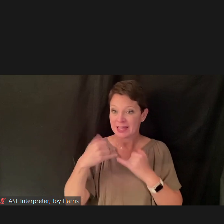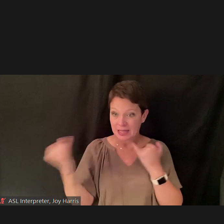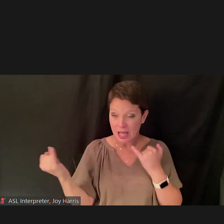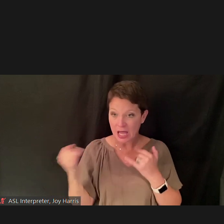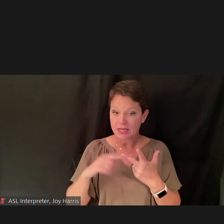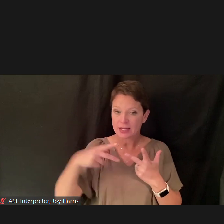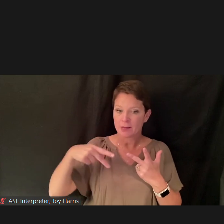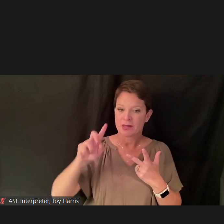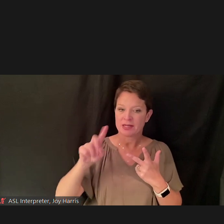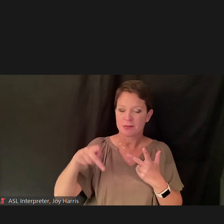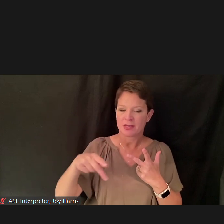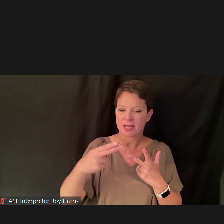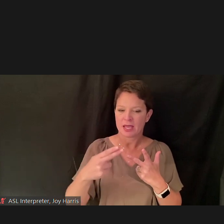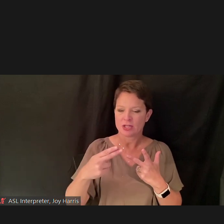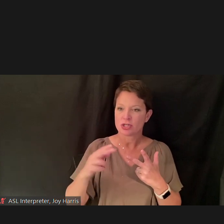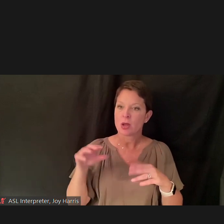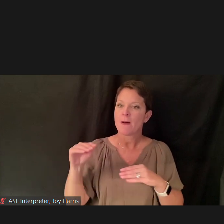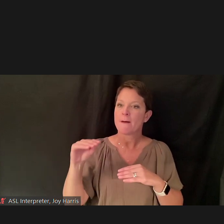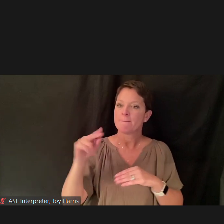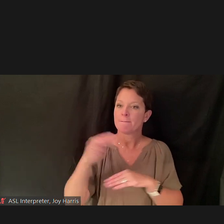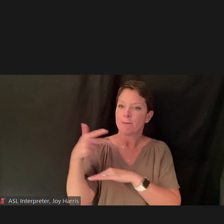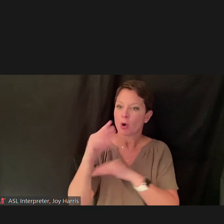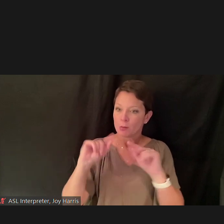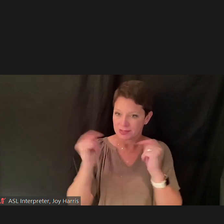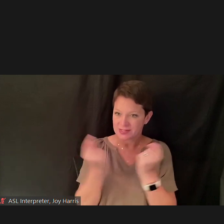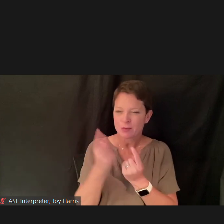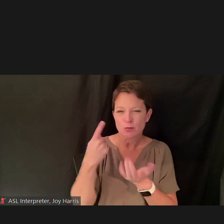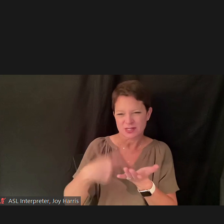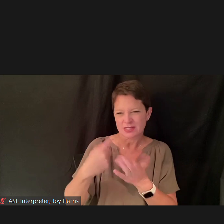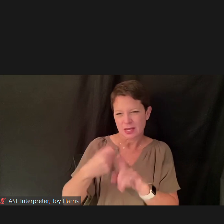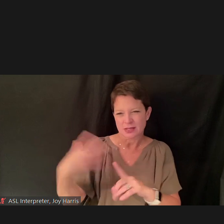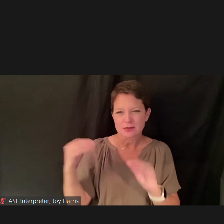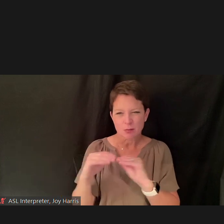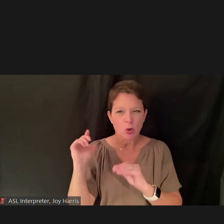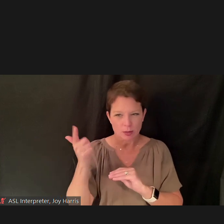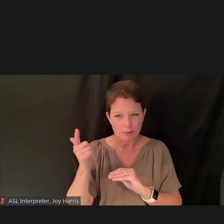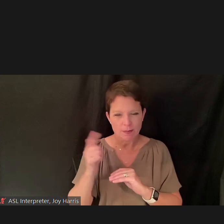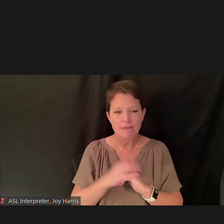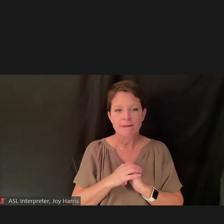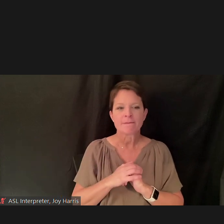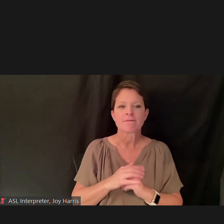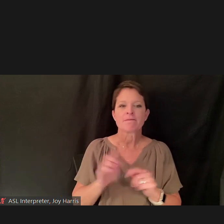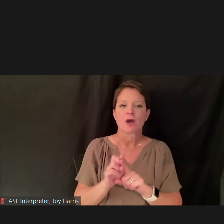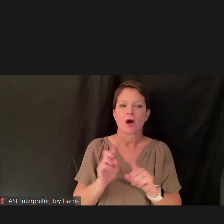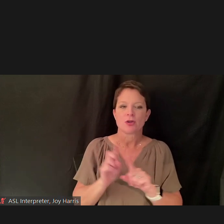La línea de ayuda de Philadelphia Corporation for Aging.